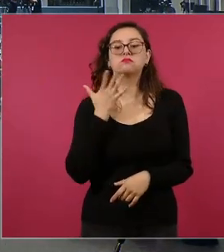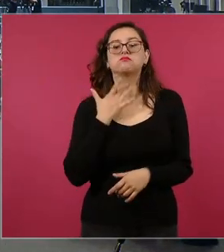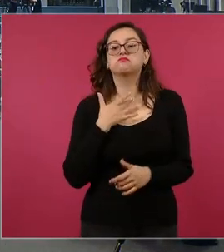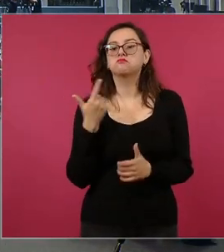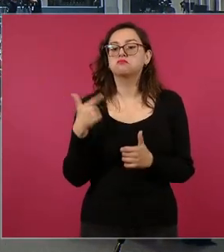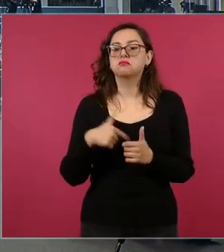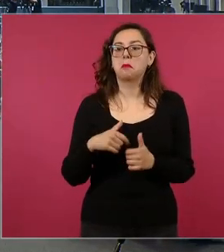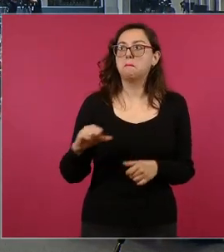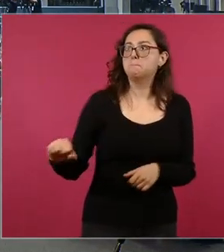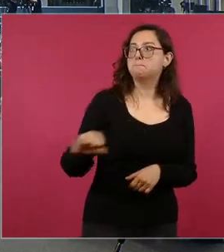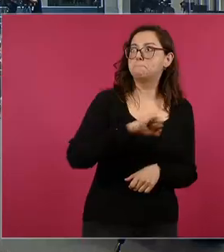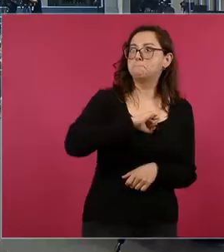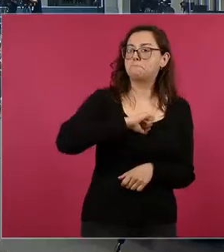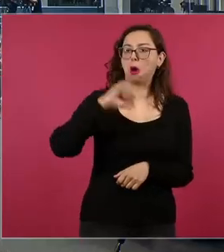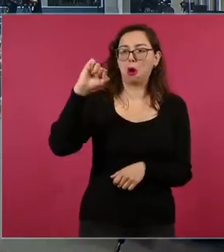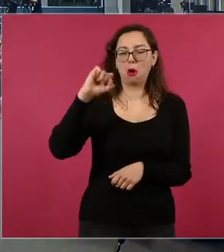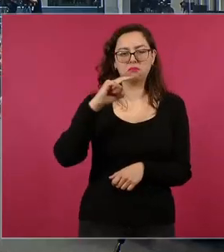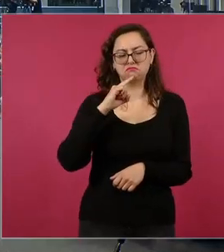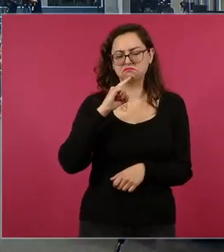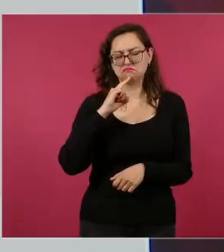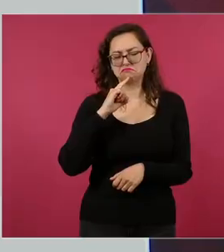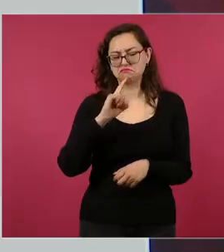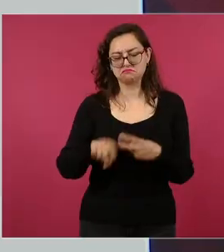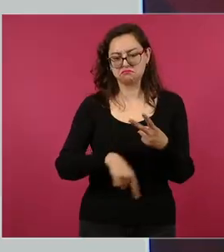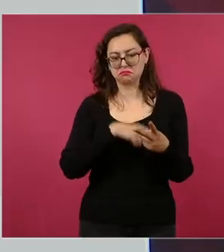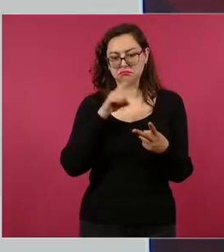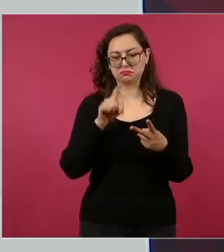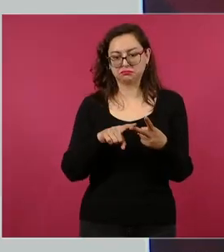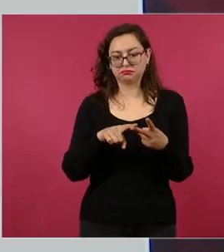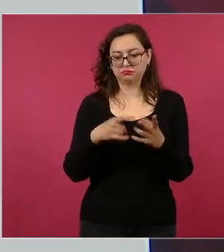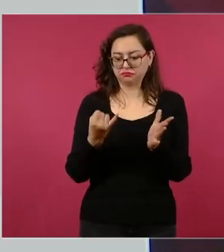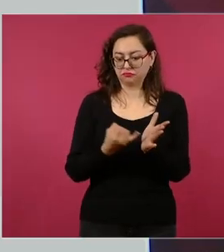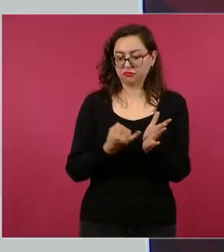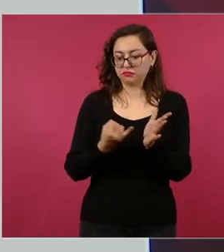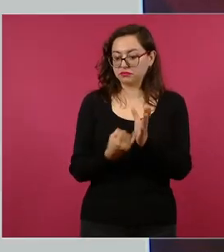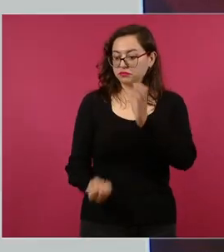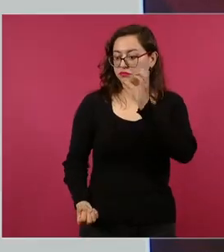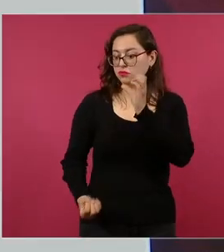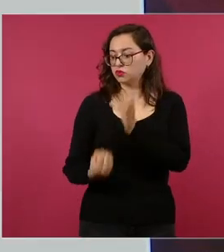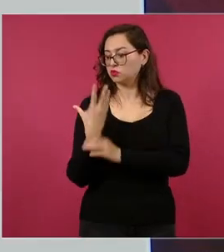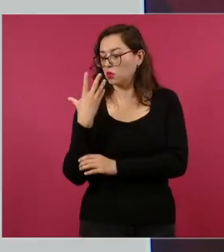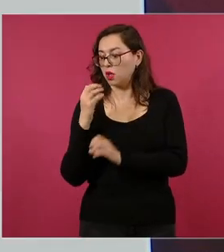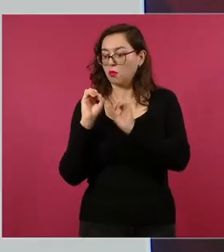por eso no aumentan impuestos,